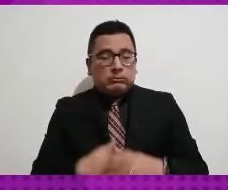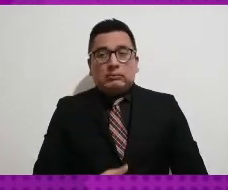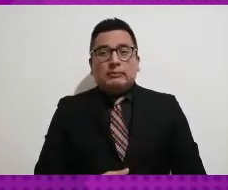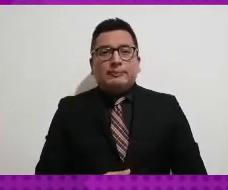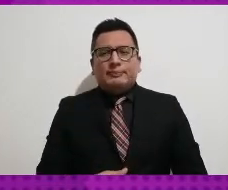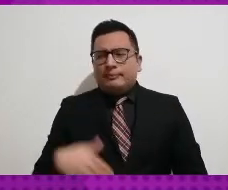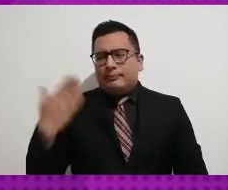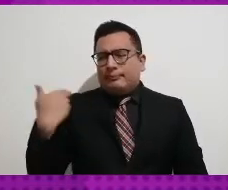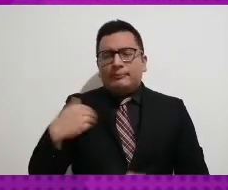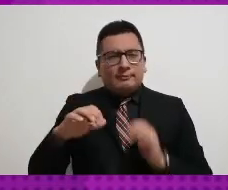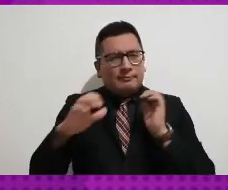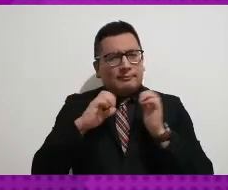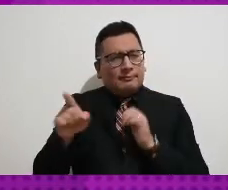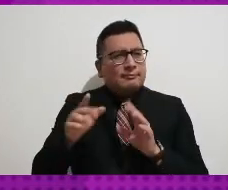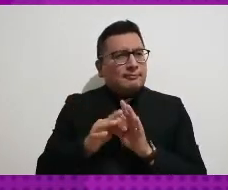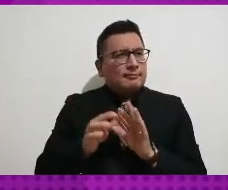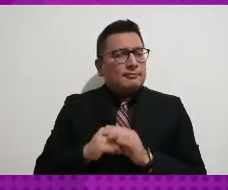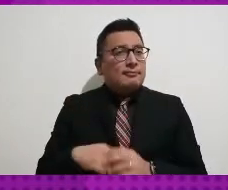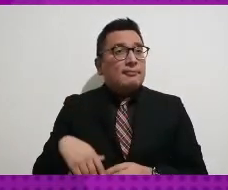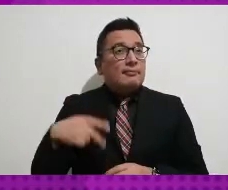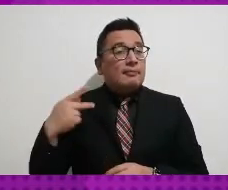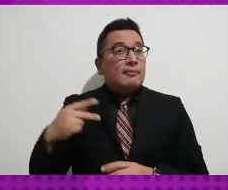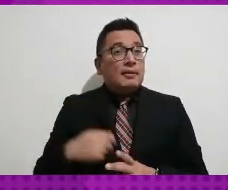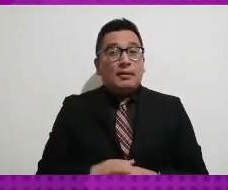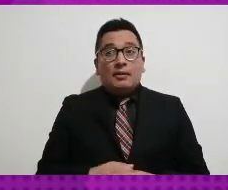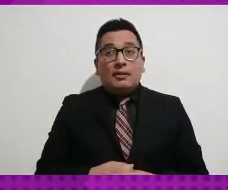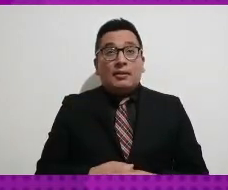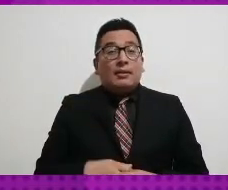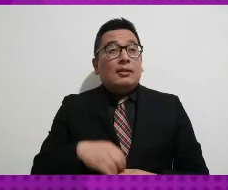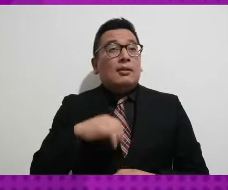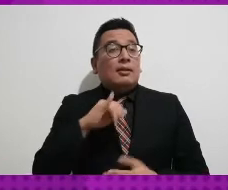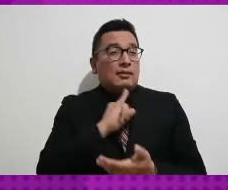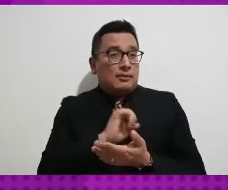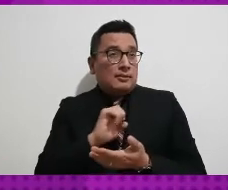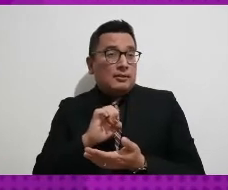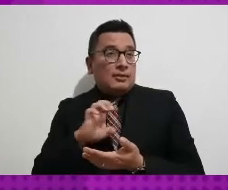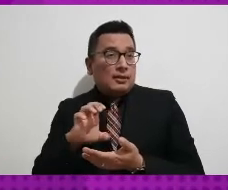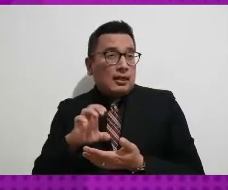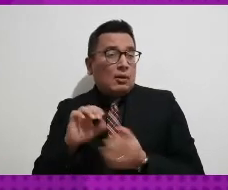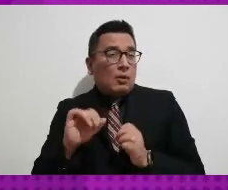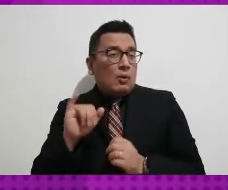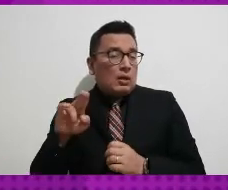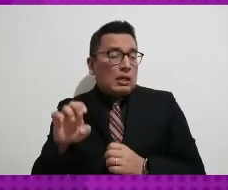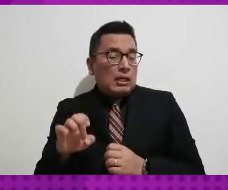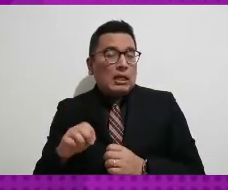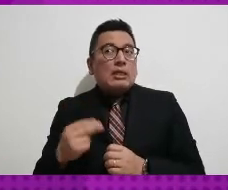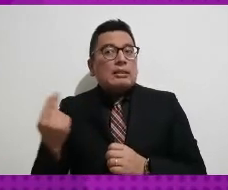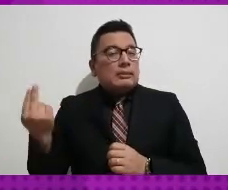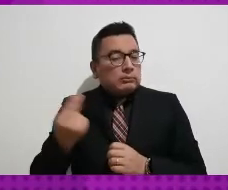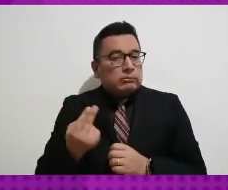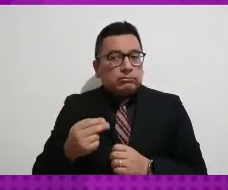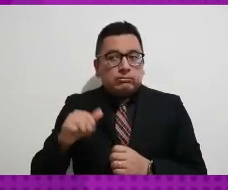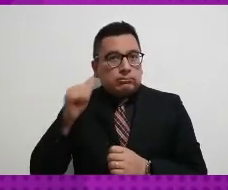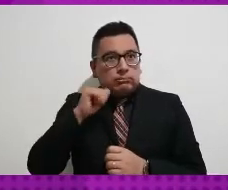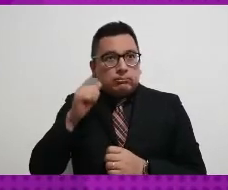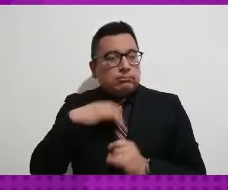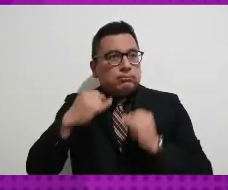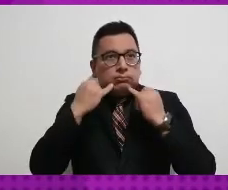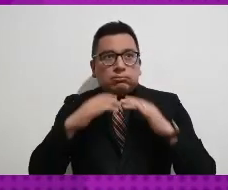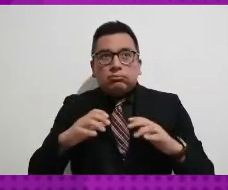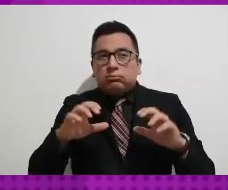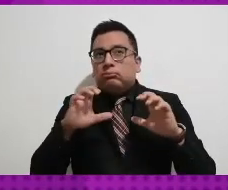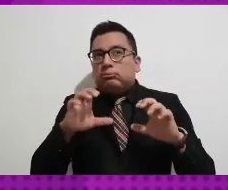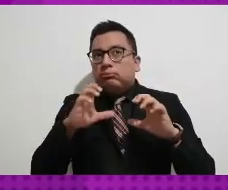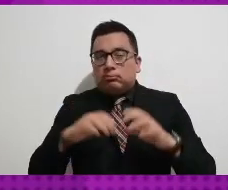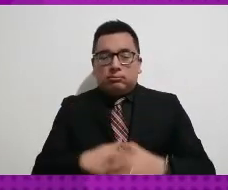con antelación en la entrevista, bueno, el Instituto Nacional Electoral protege también estos datos personales,